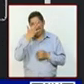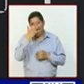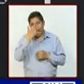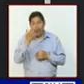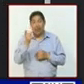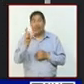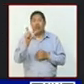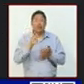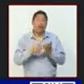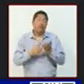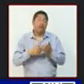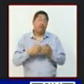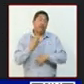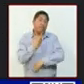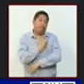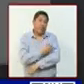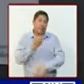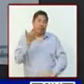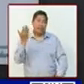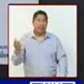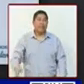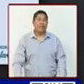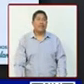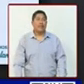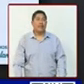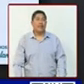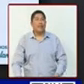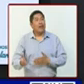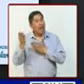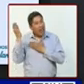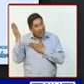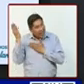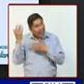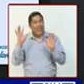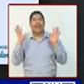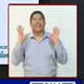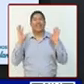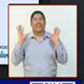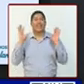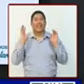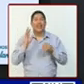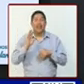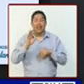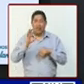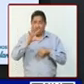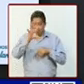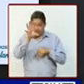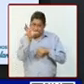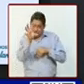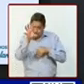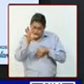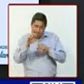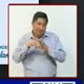el carnet de vacunación de esta manera. Acá salen ya los datos con un código QR,